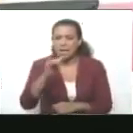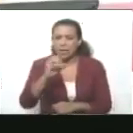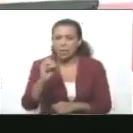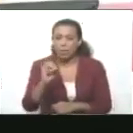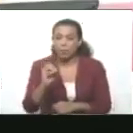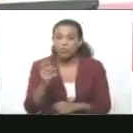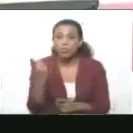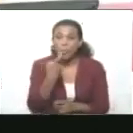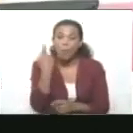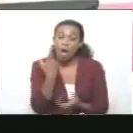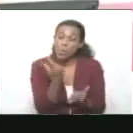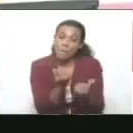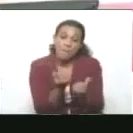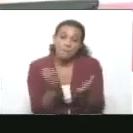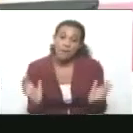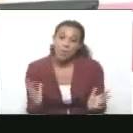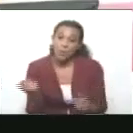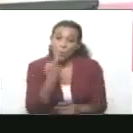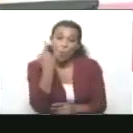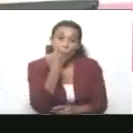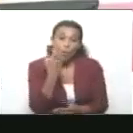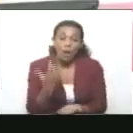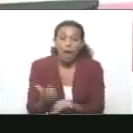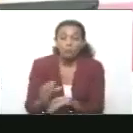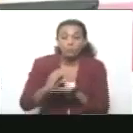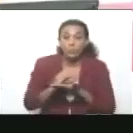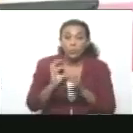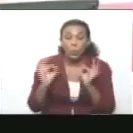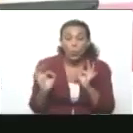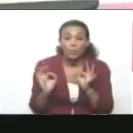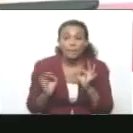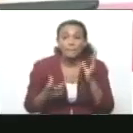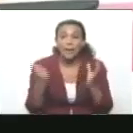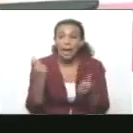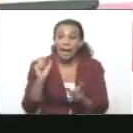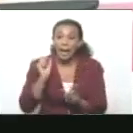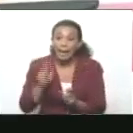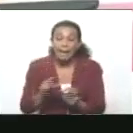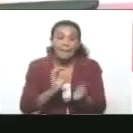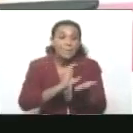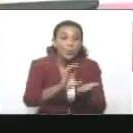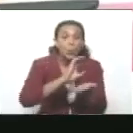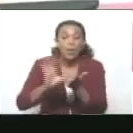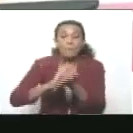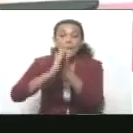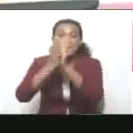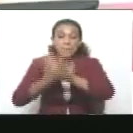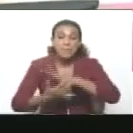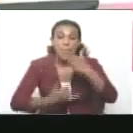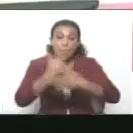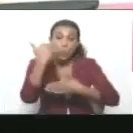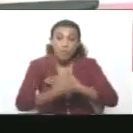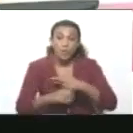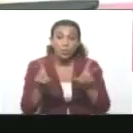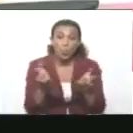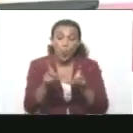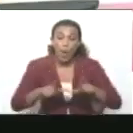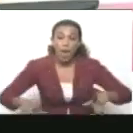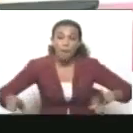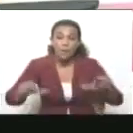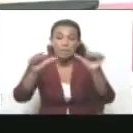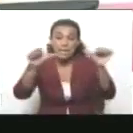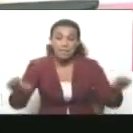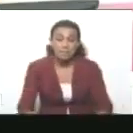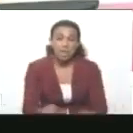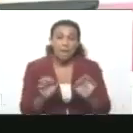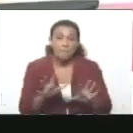plata. Estamos buscando la plata para terminar la nueva sede del sistema